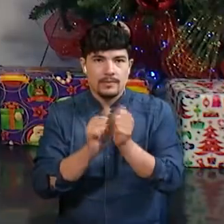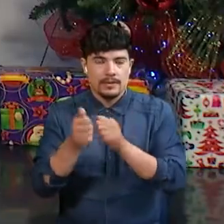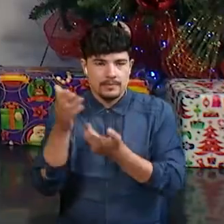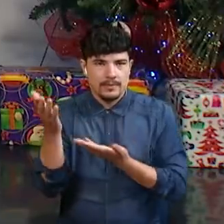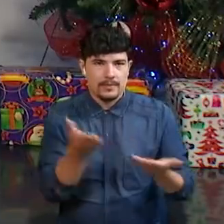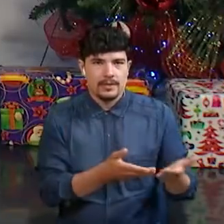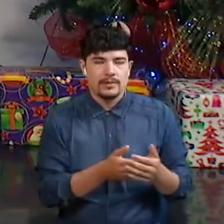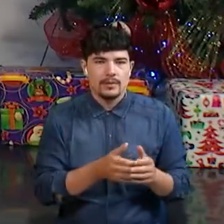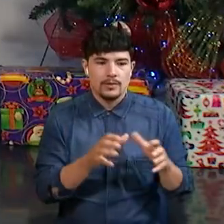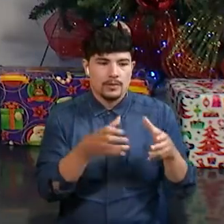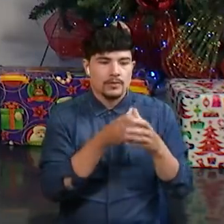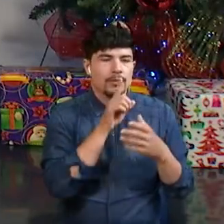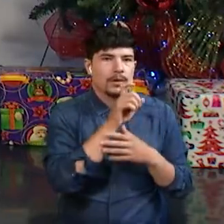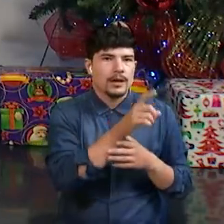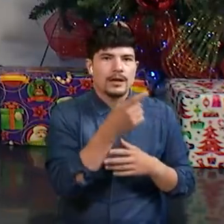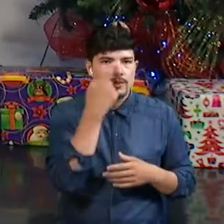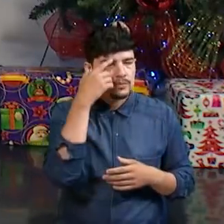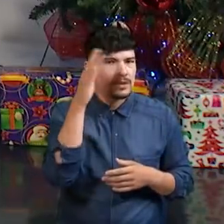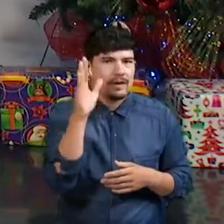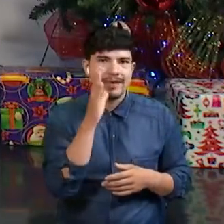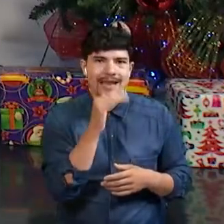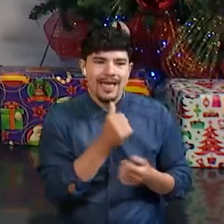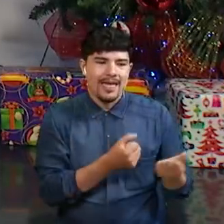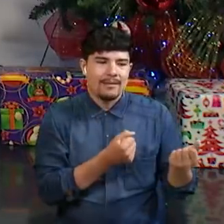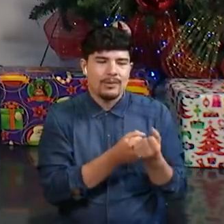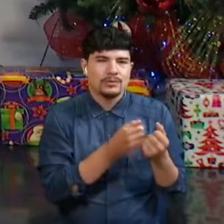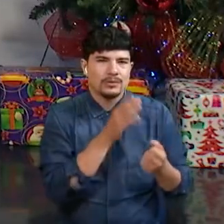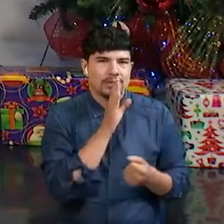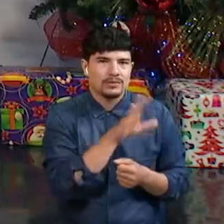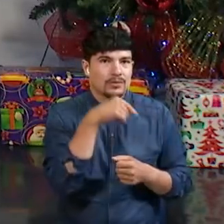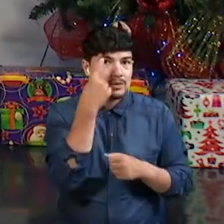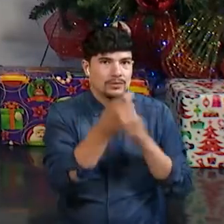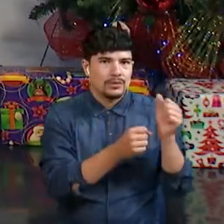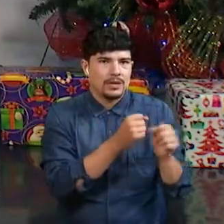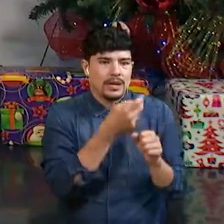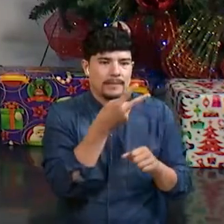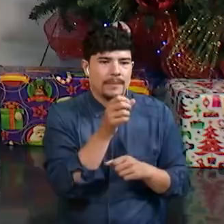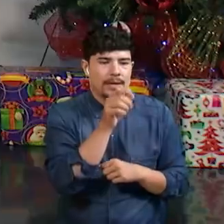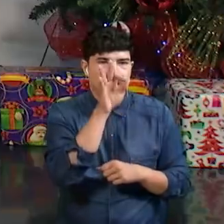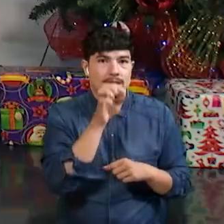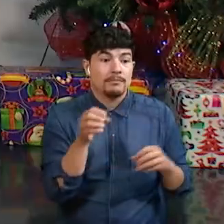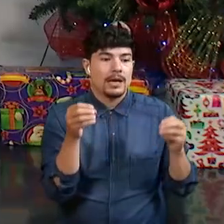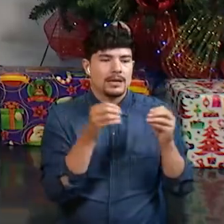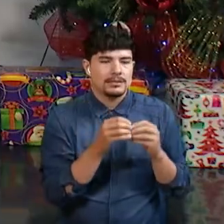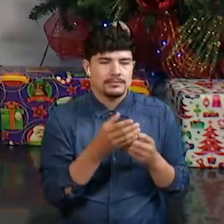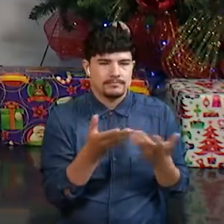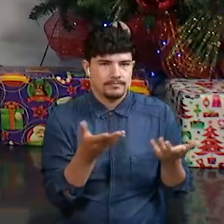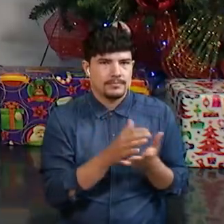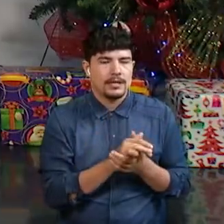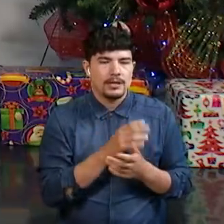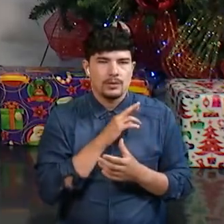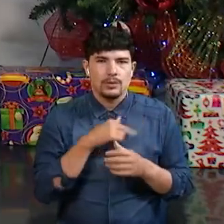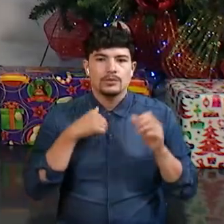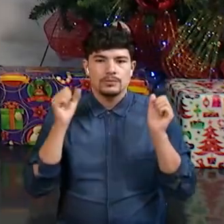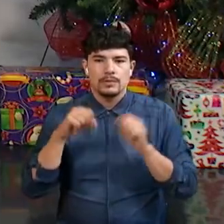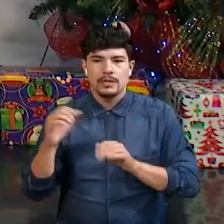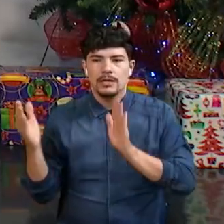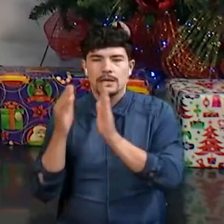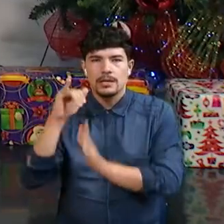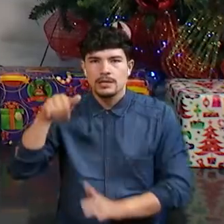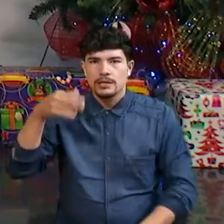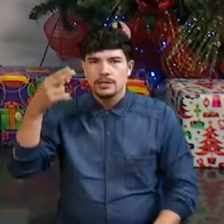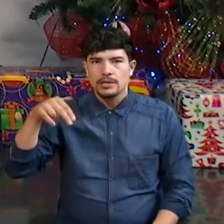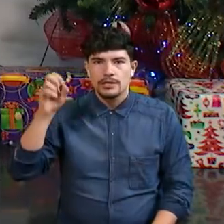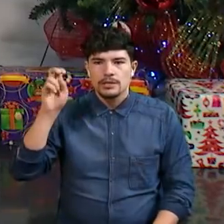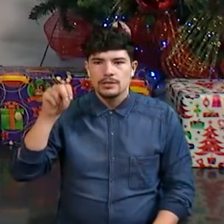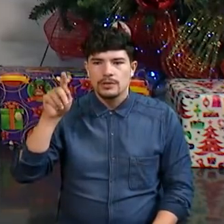atlético bucaramanga todavía no confirma refuerzos para la temporada de 2018 más refuerzos mientras que si pudimos hablar con jhon freddy pérez que